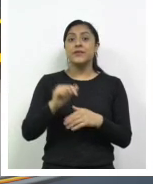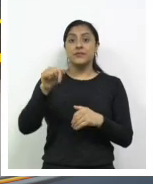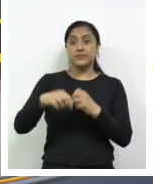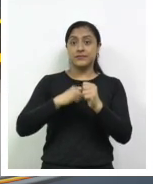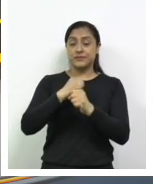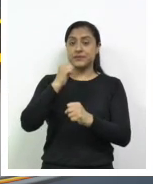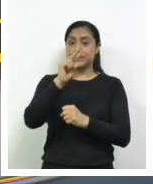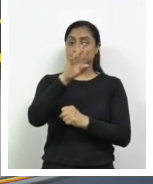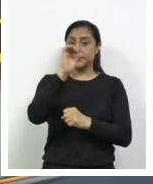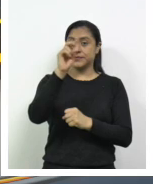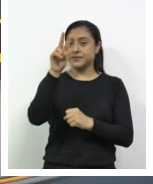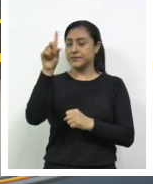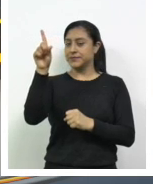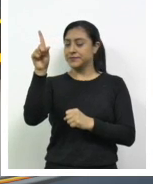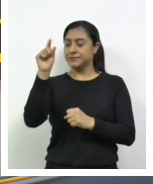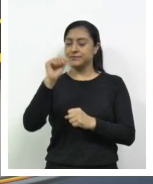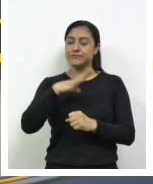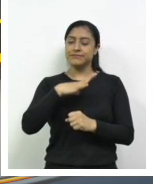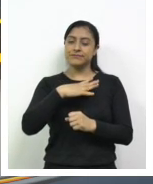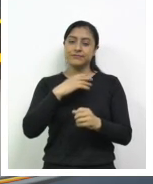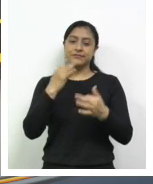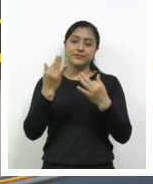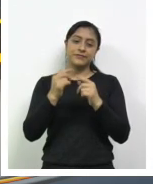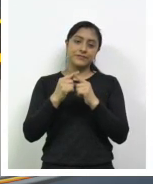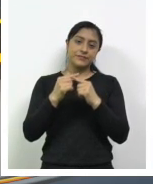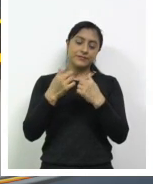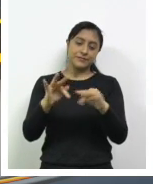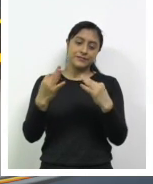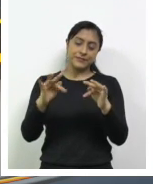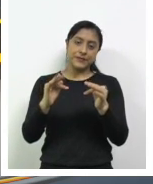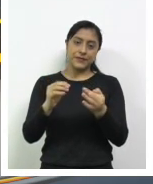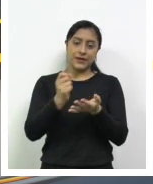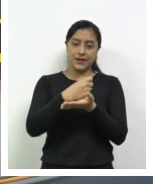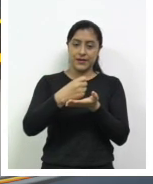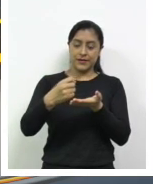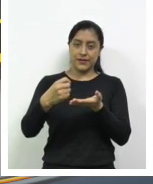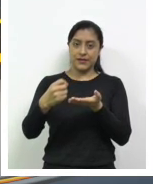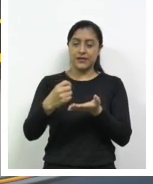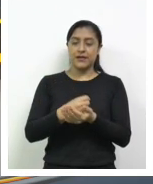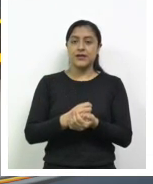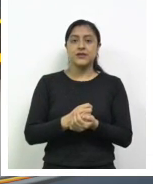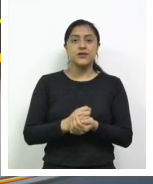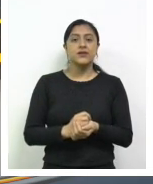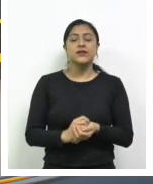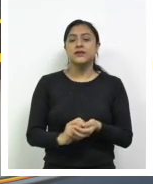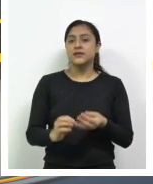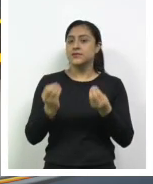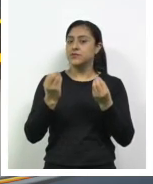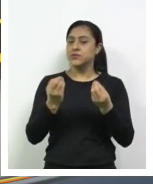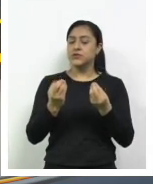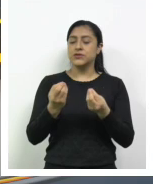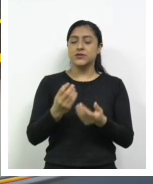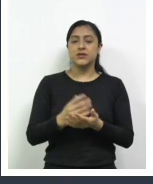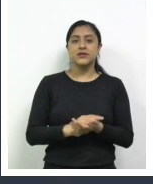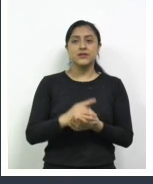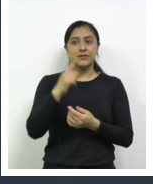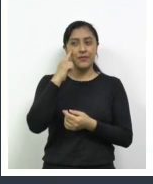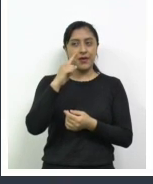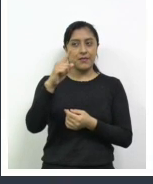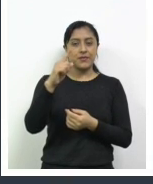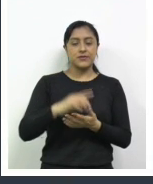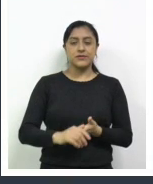certificaciones eso demuestra que si es cómodo y efectivo este proceso más detalles a continuación